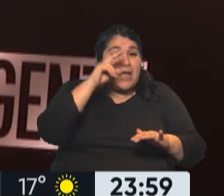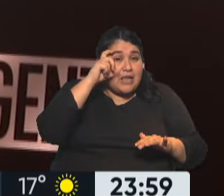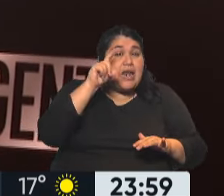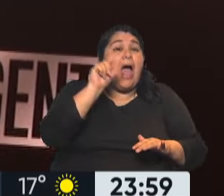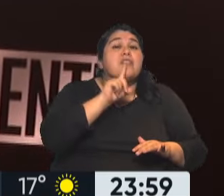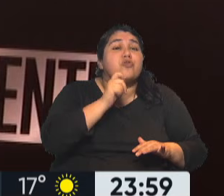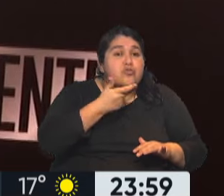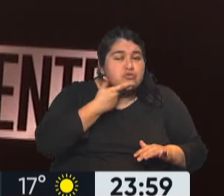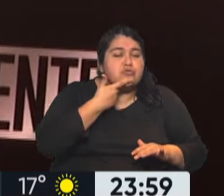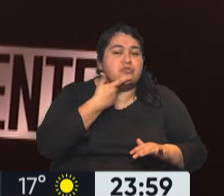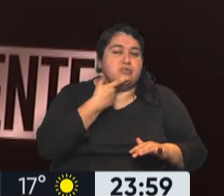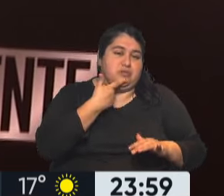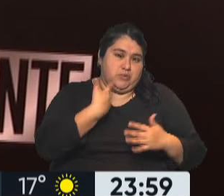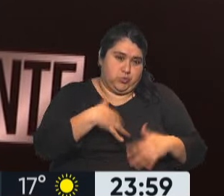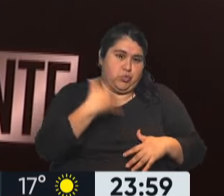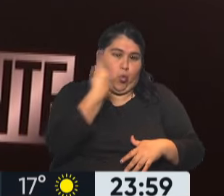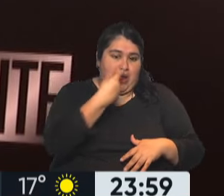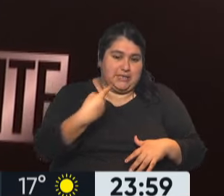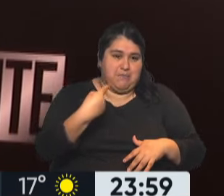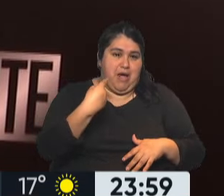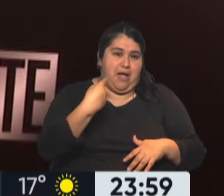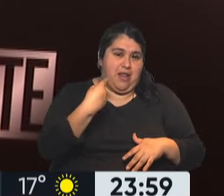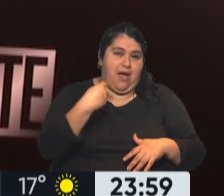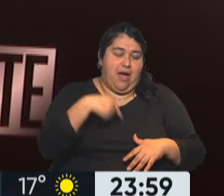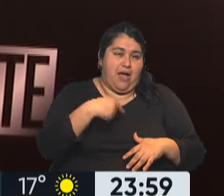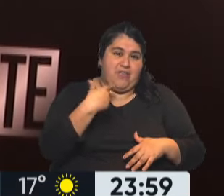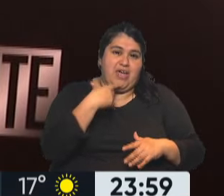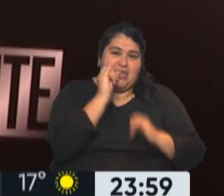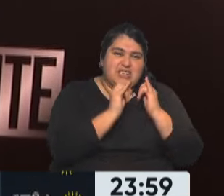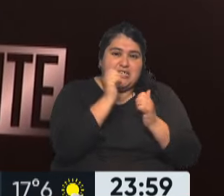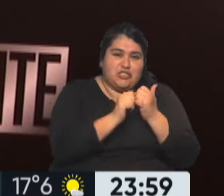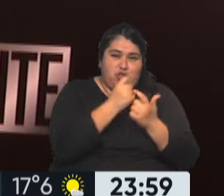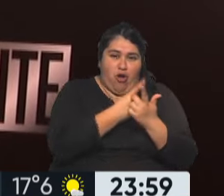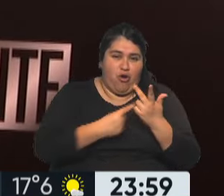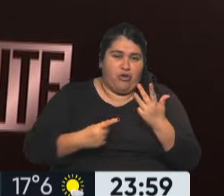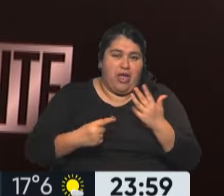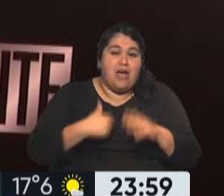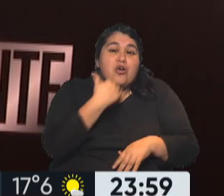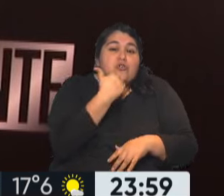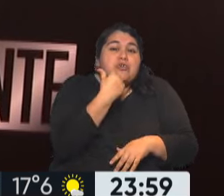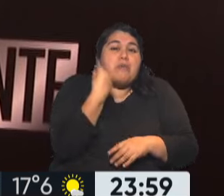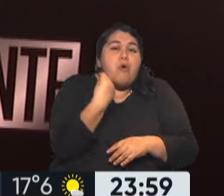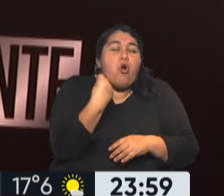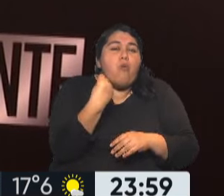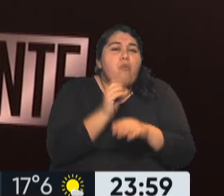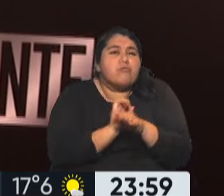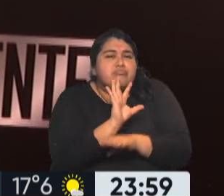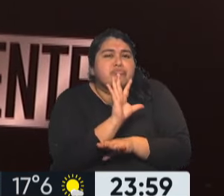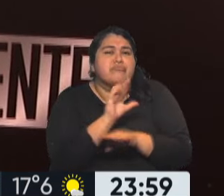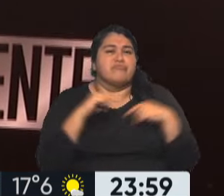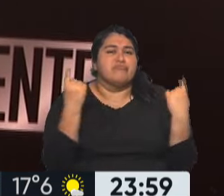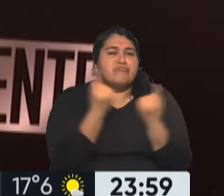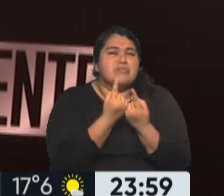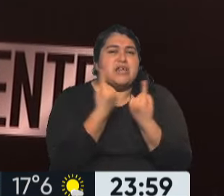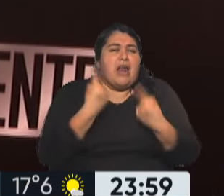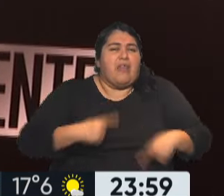también, es una semana, la semana de Relatos, porque no sé bien cómo va a funcionar en las salas y cómo va a